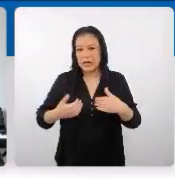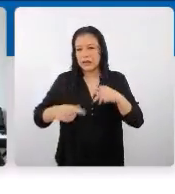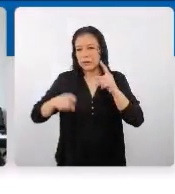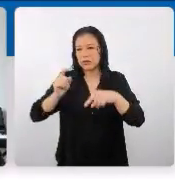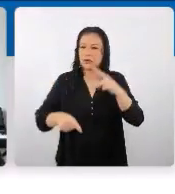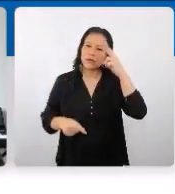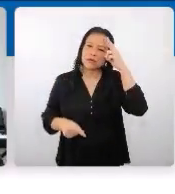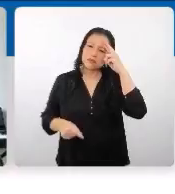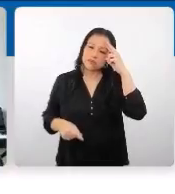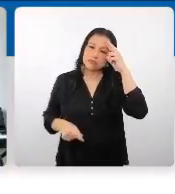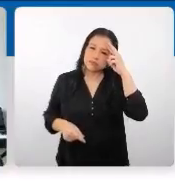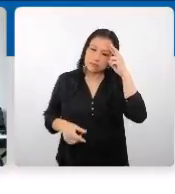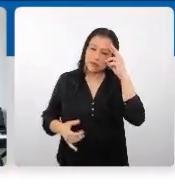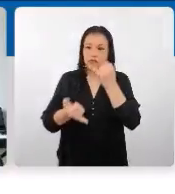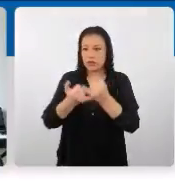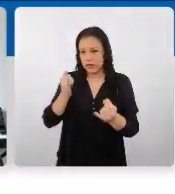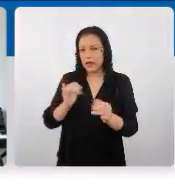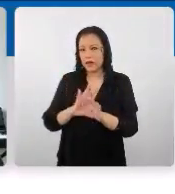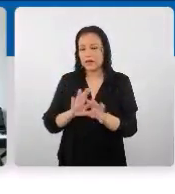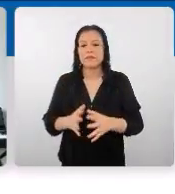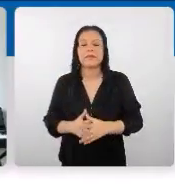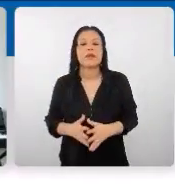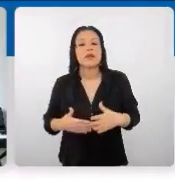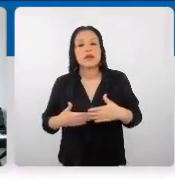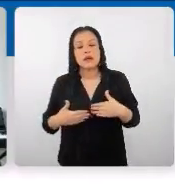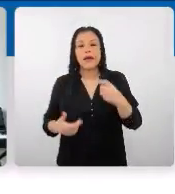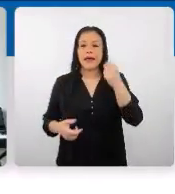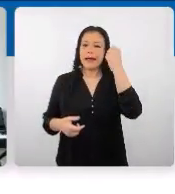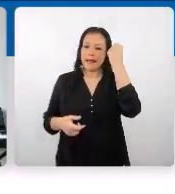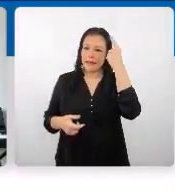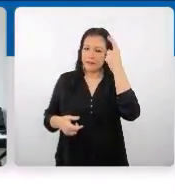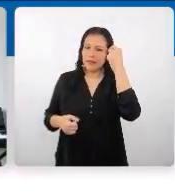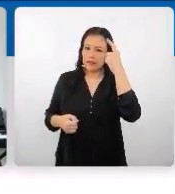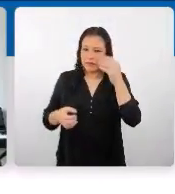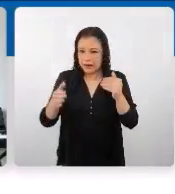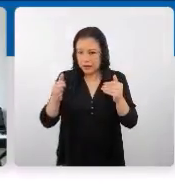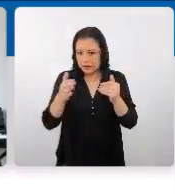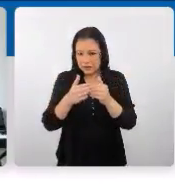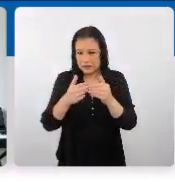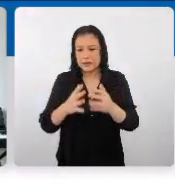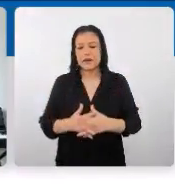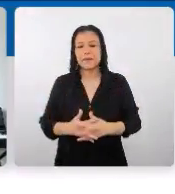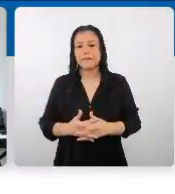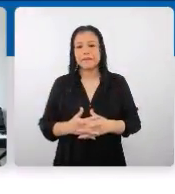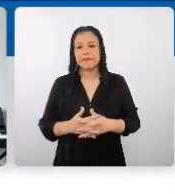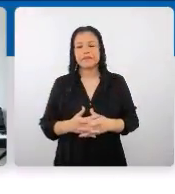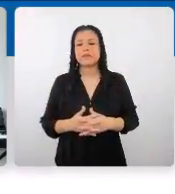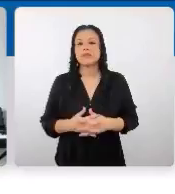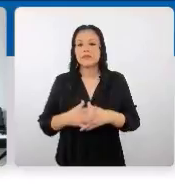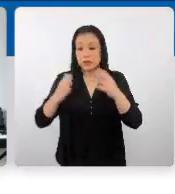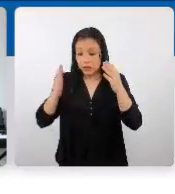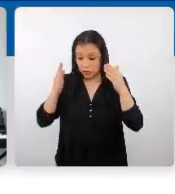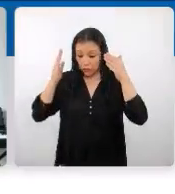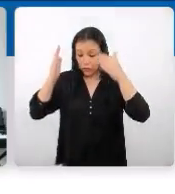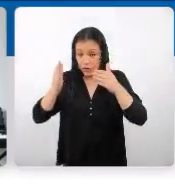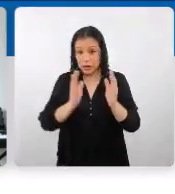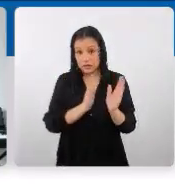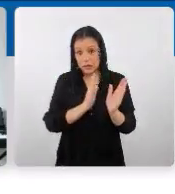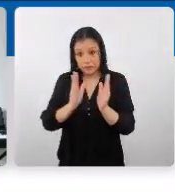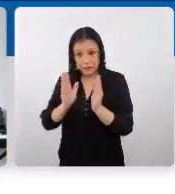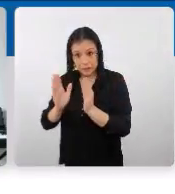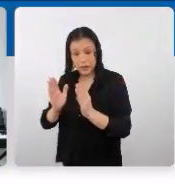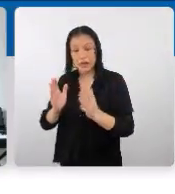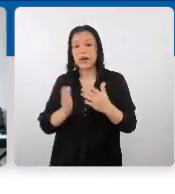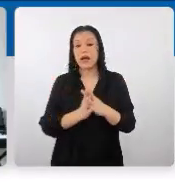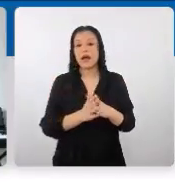reflexiones finales para entender, acercarnos y abordar o preparar nuestra promoción